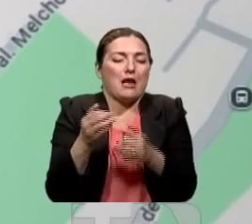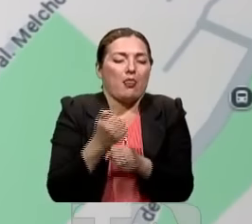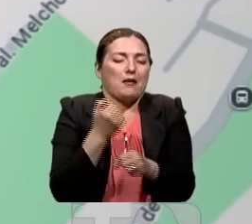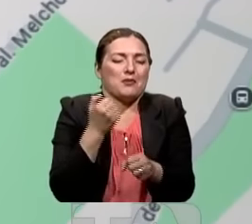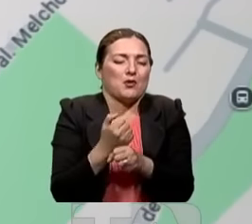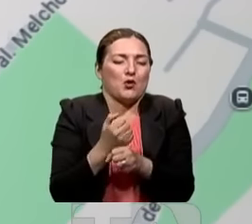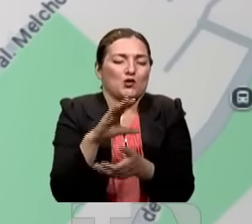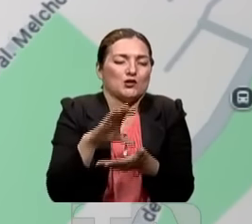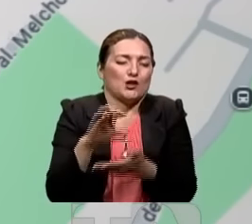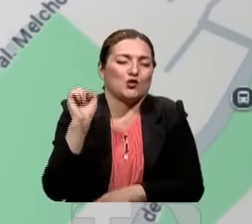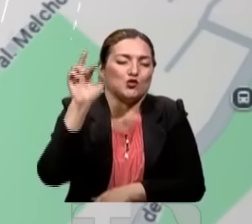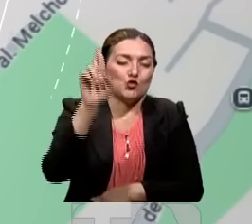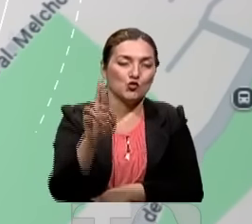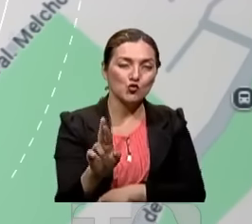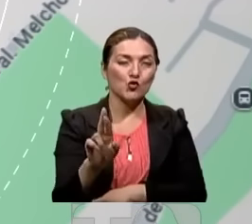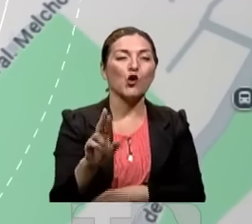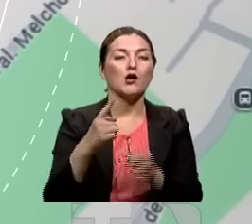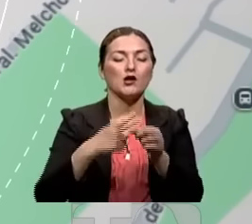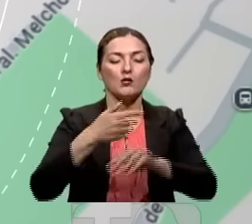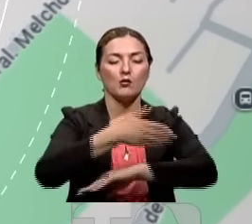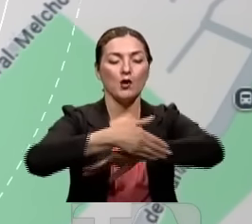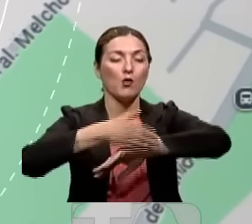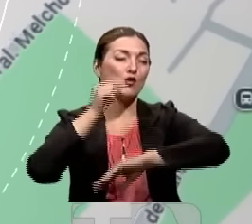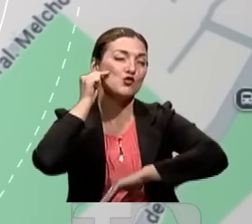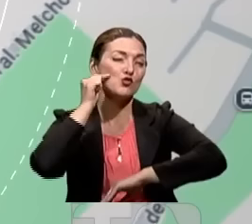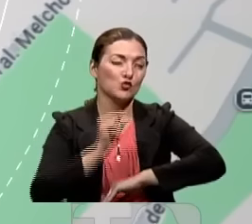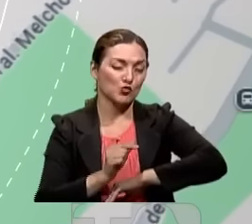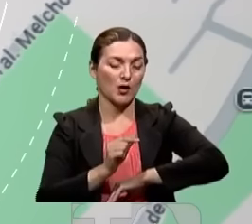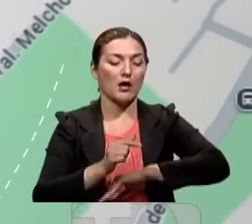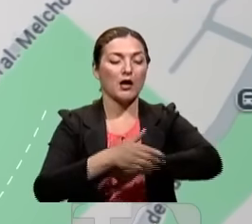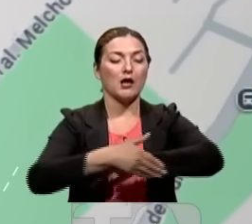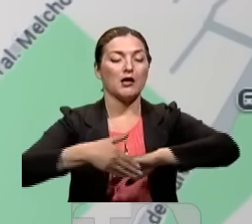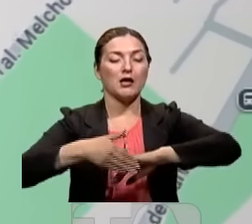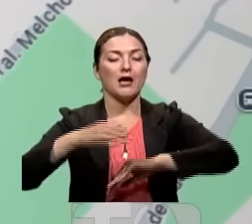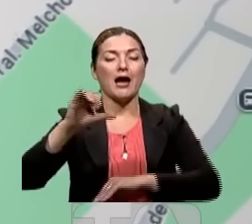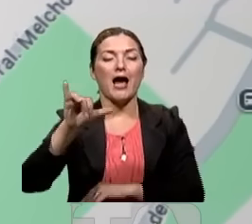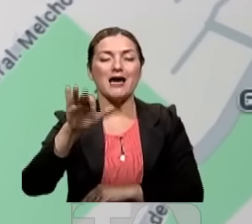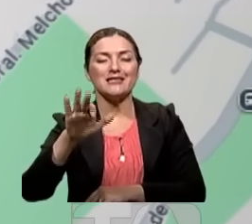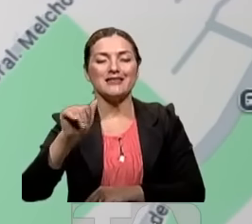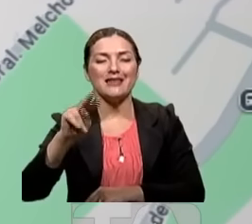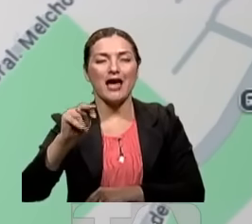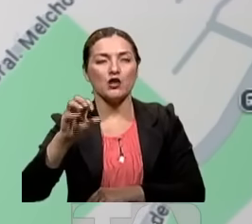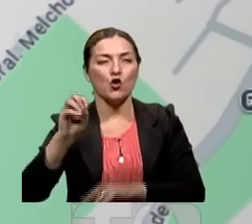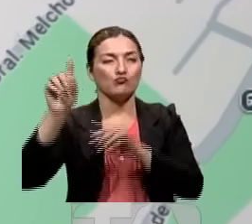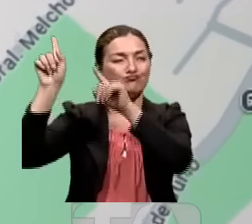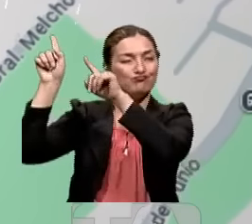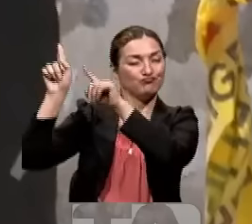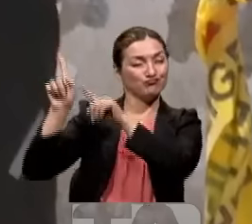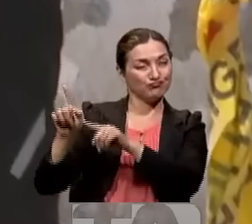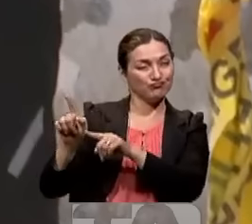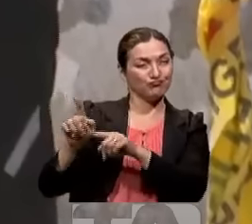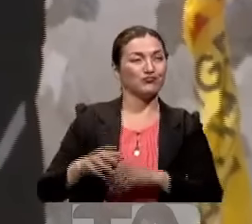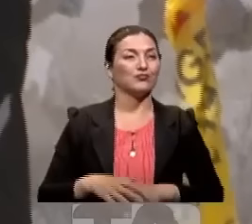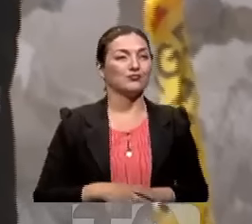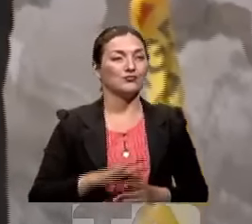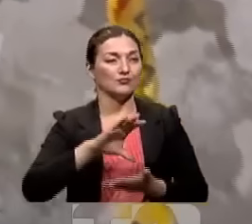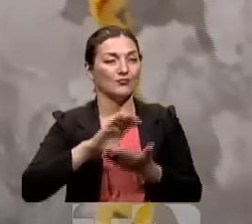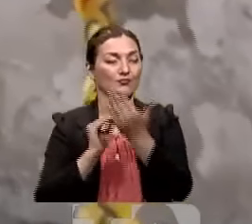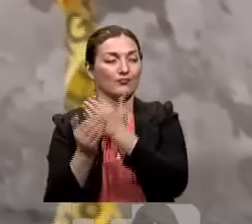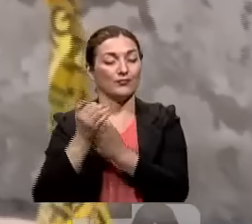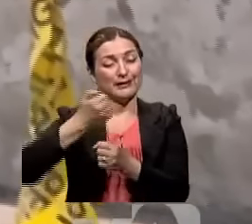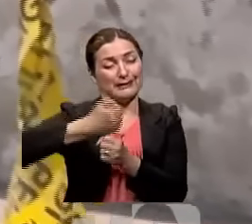trabajos en el centro sur de la ciudad, en la avenida Mariscal Sucre, entre las calles Cayetano Sestaris y Florencio Oleari. En el centro histórico